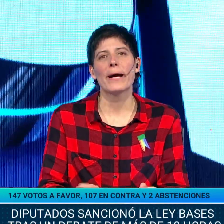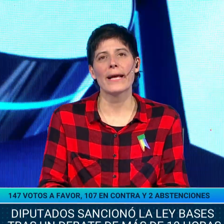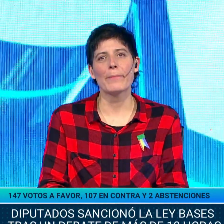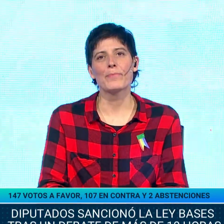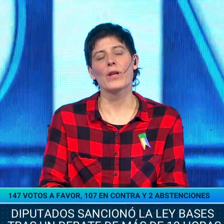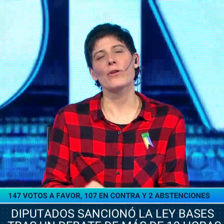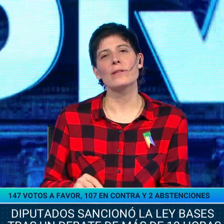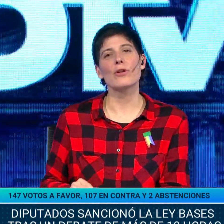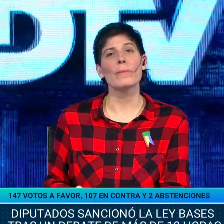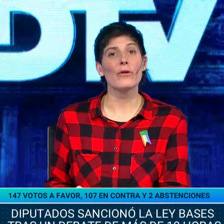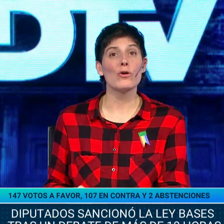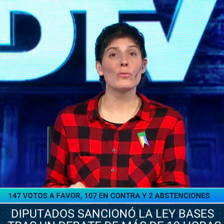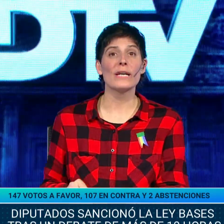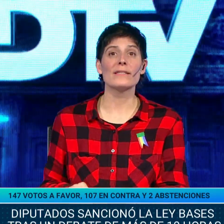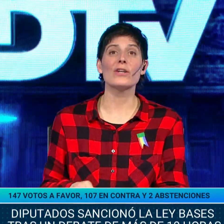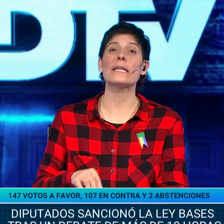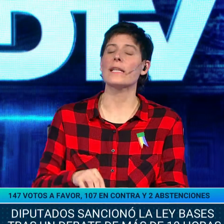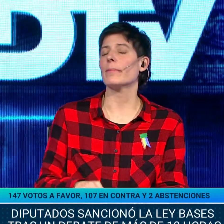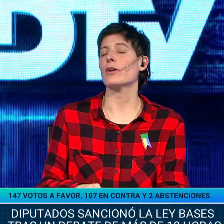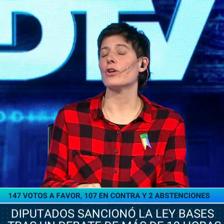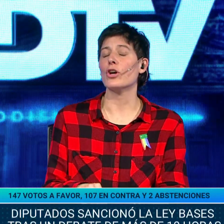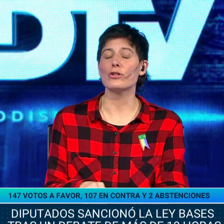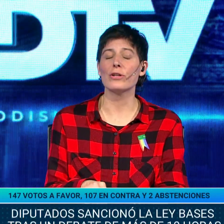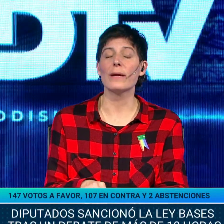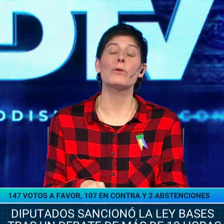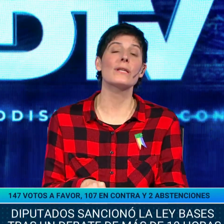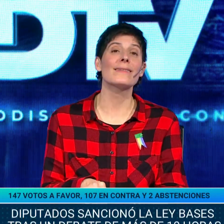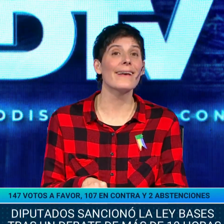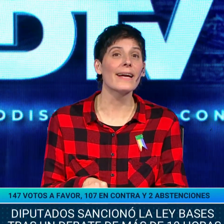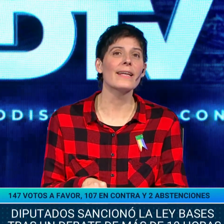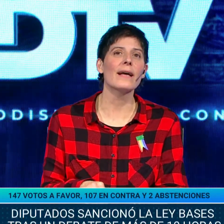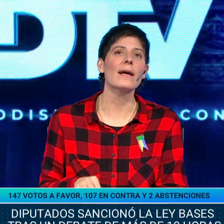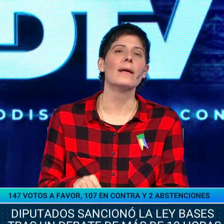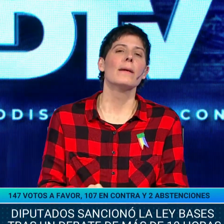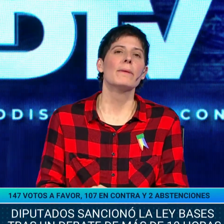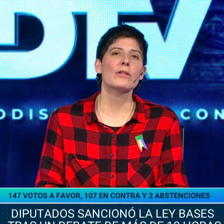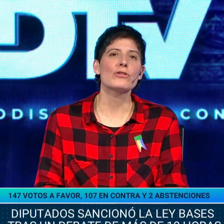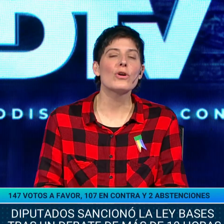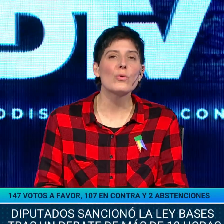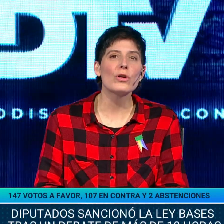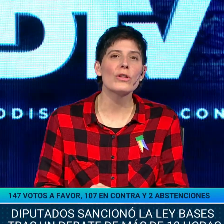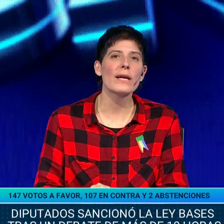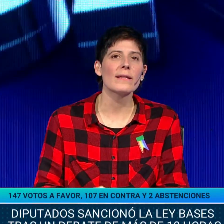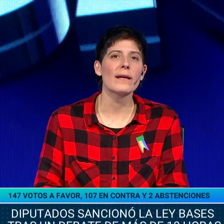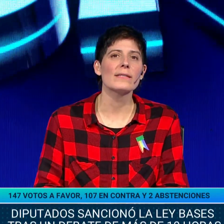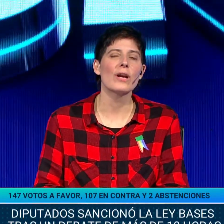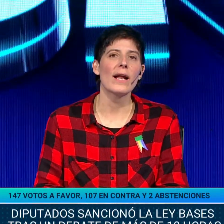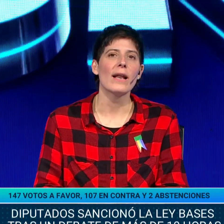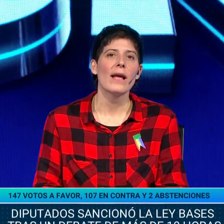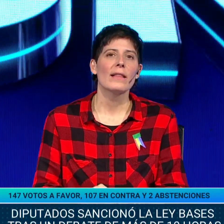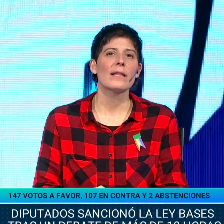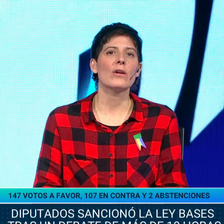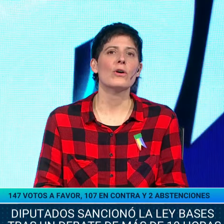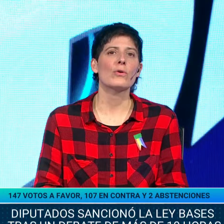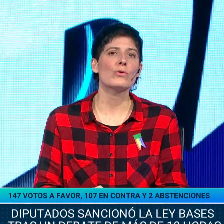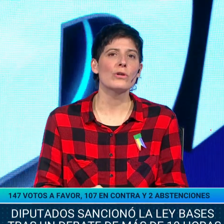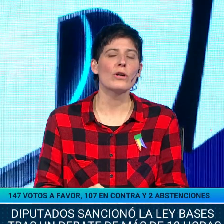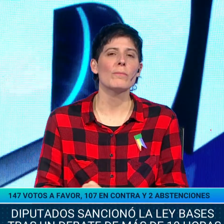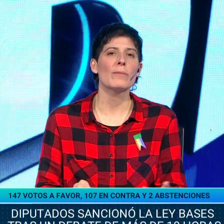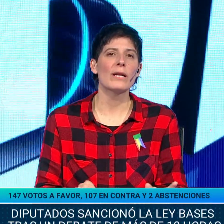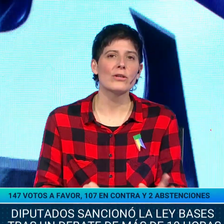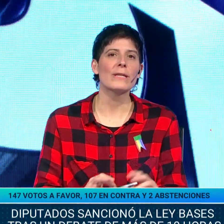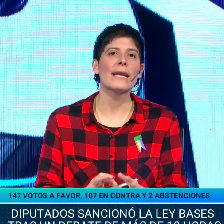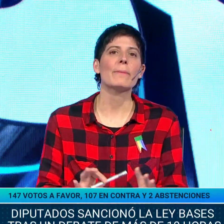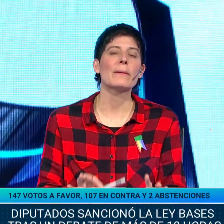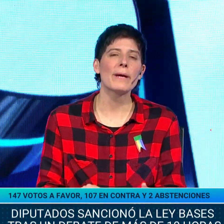escribiendo para los distintos medios de comunicación. Y también hoy, otro día importante en la agenda, 28 de junio, Día Internacional del Orgullo,